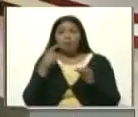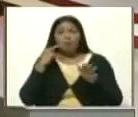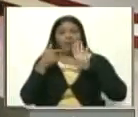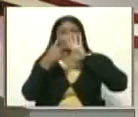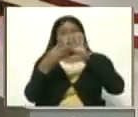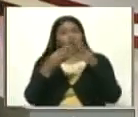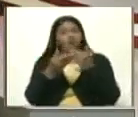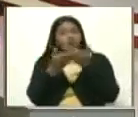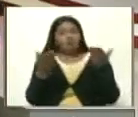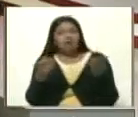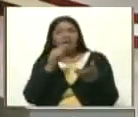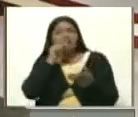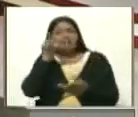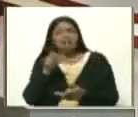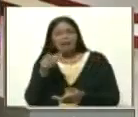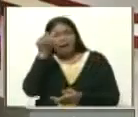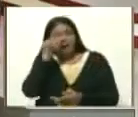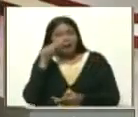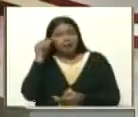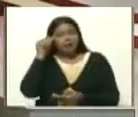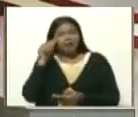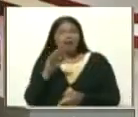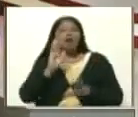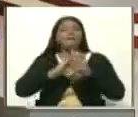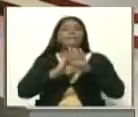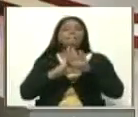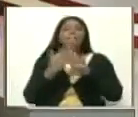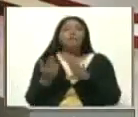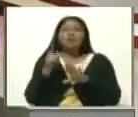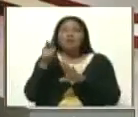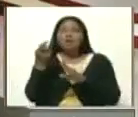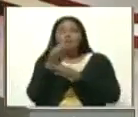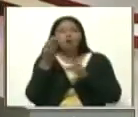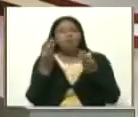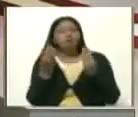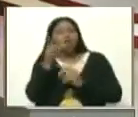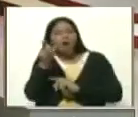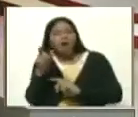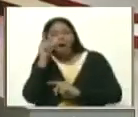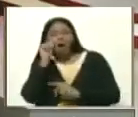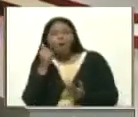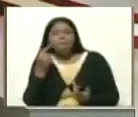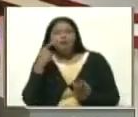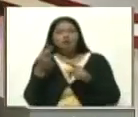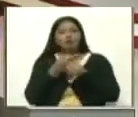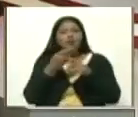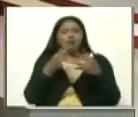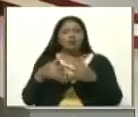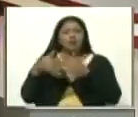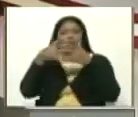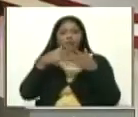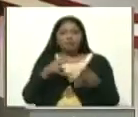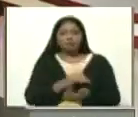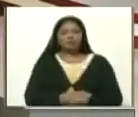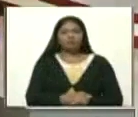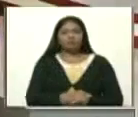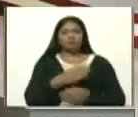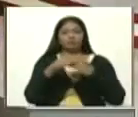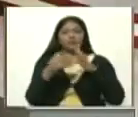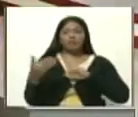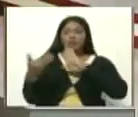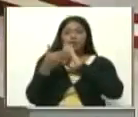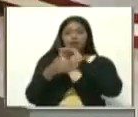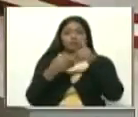a todos ustedes quién es Alex Saab, por qué se busca tanto por parte del gobierno de Estados Unidos